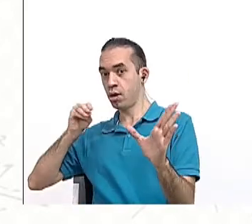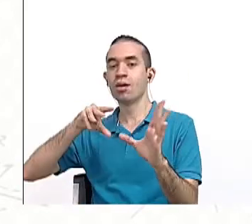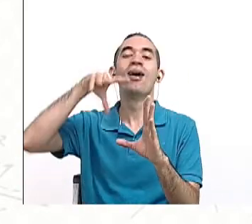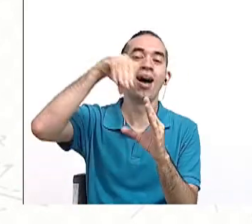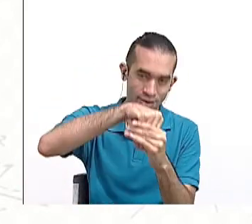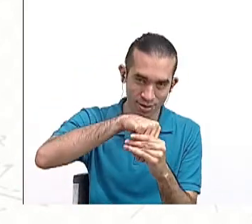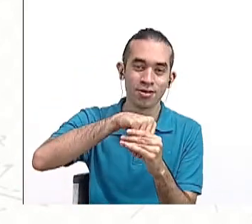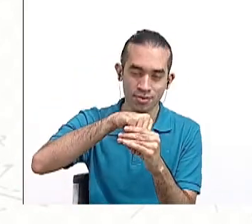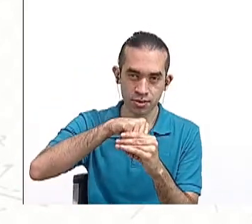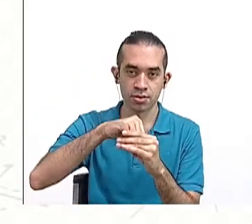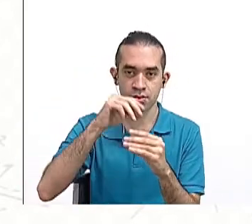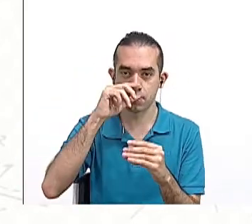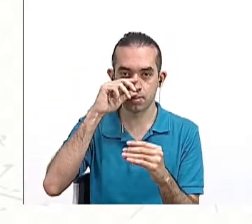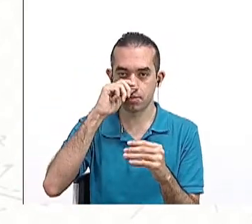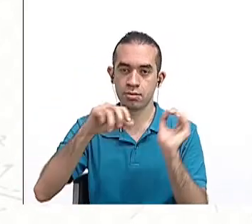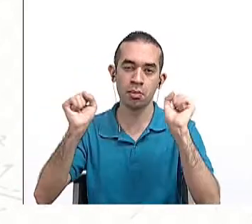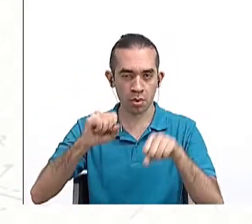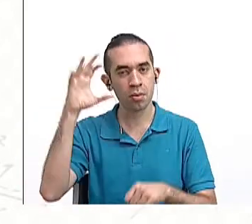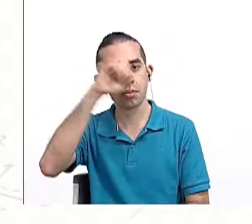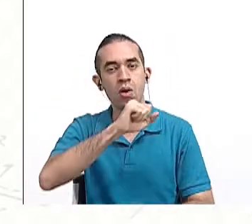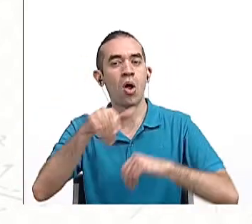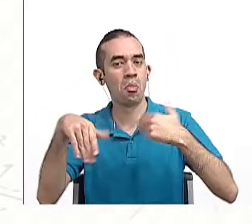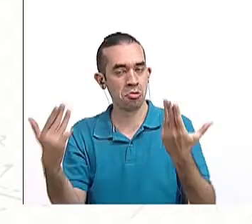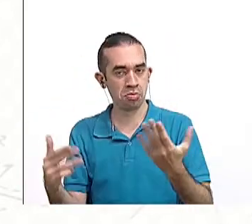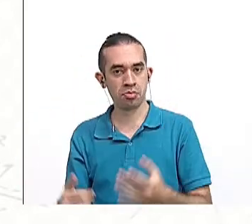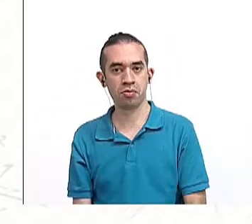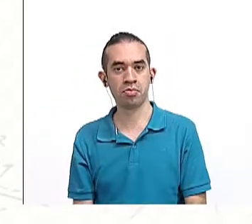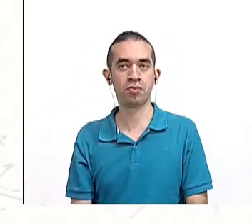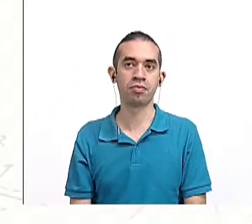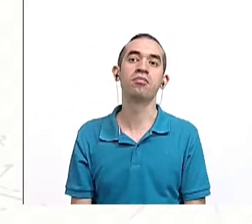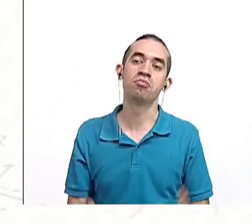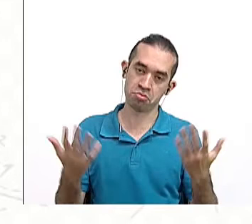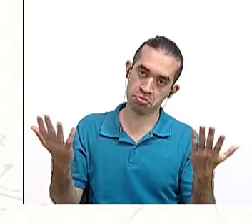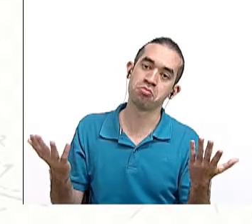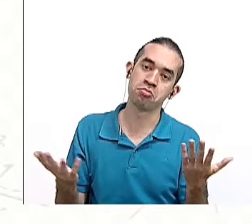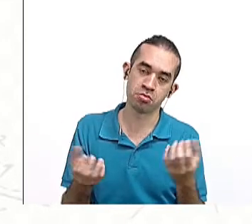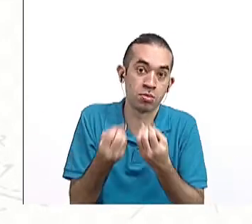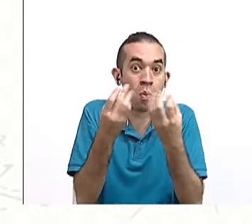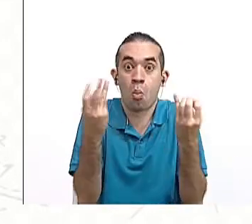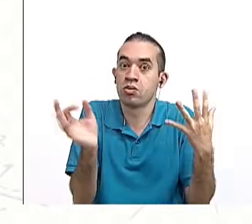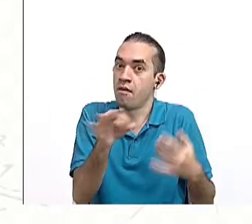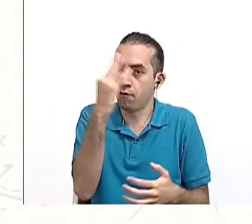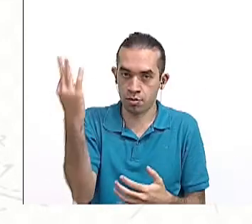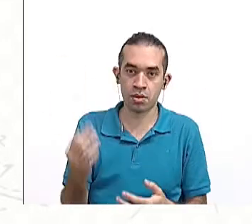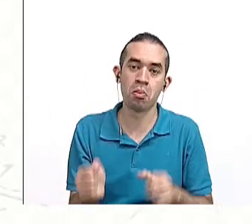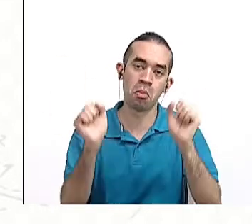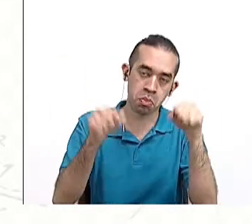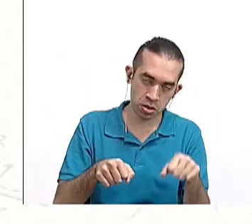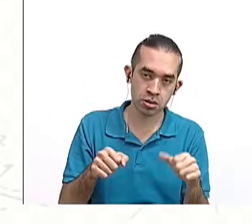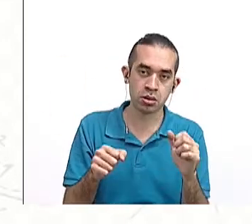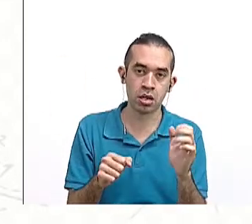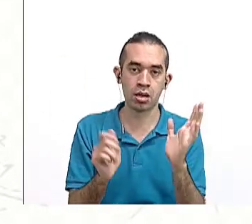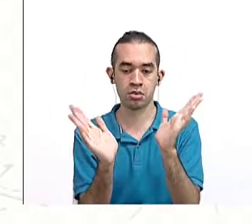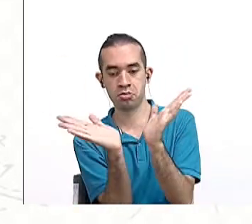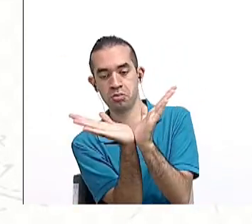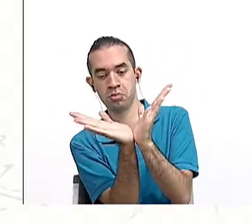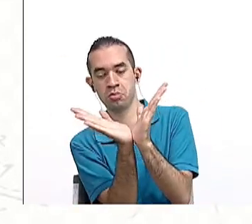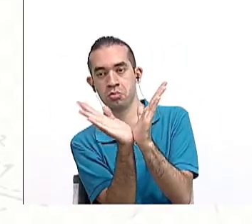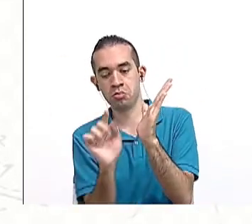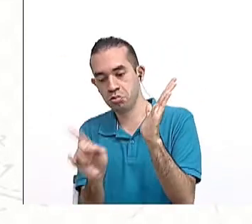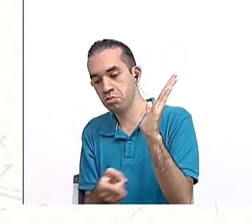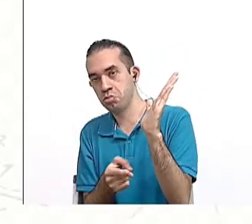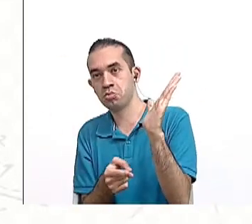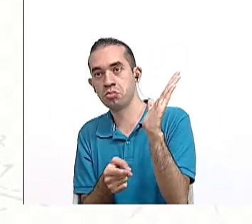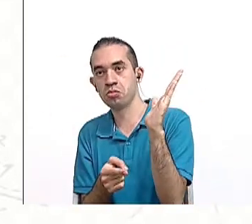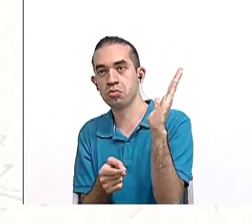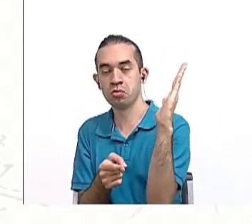muy bien como lo podemos determinar si hay muchos caminos puede ser sacándolo con suplementario lo que es el ángulo que